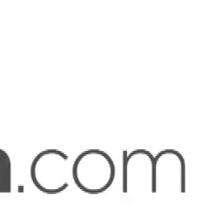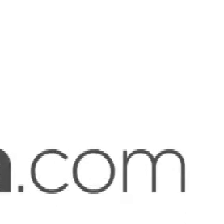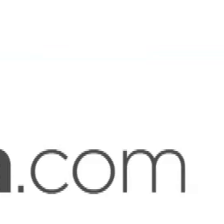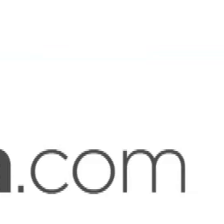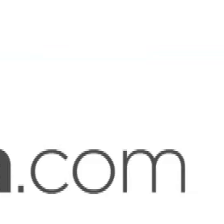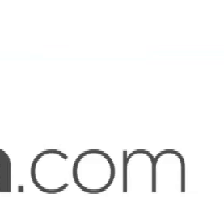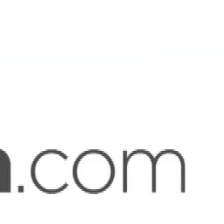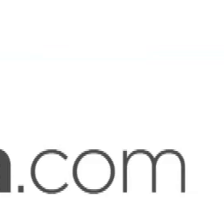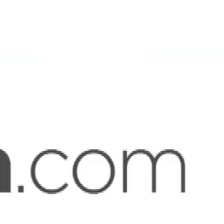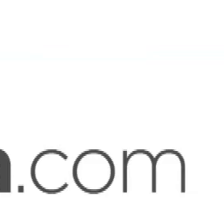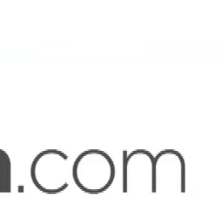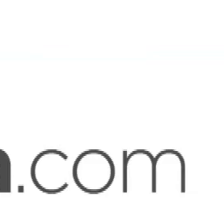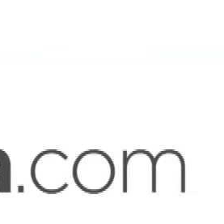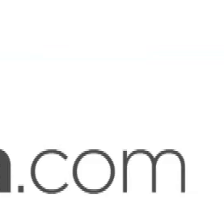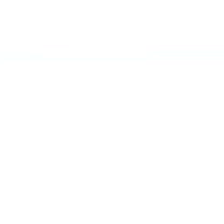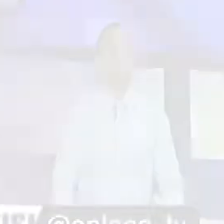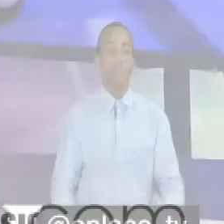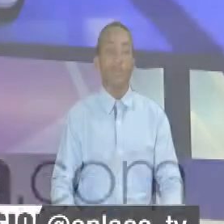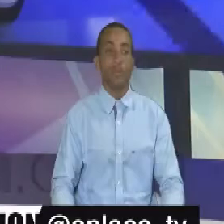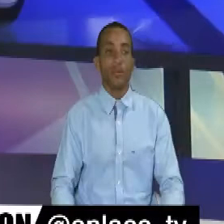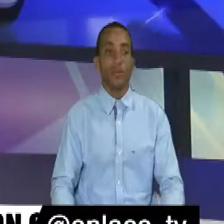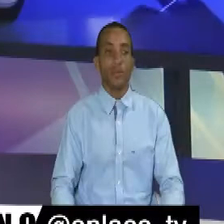teléfono 601-0547.